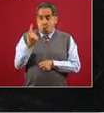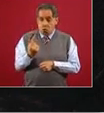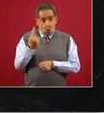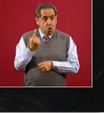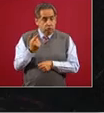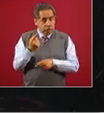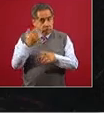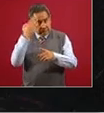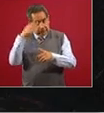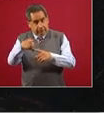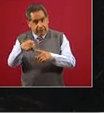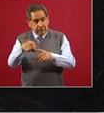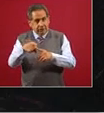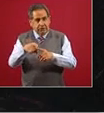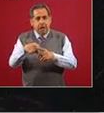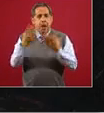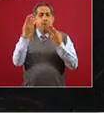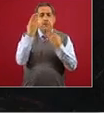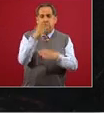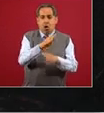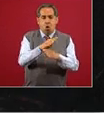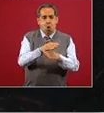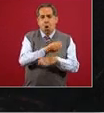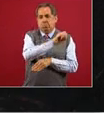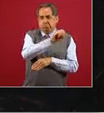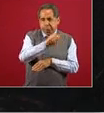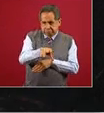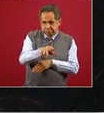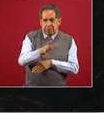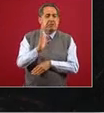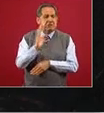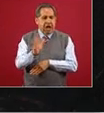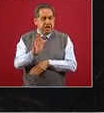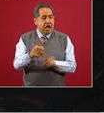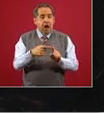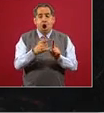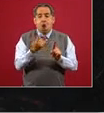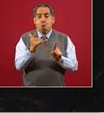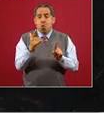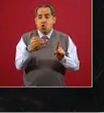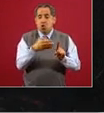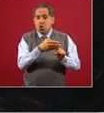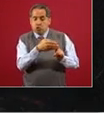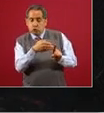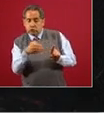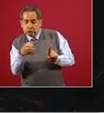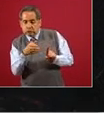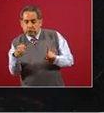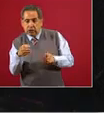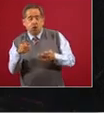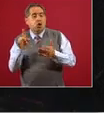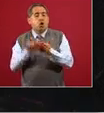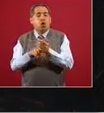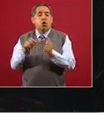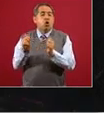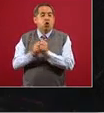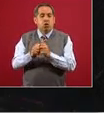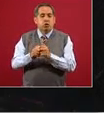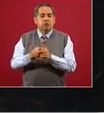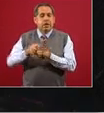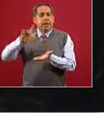cobran por pago bancarizado, y durante el mes de julio quienes cobran a través de